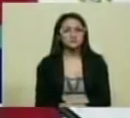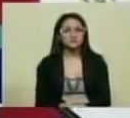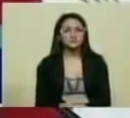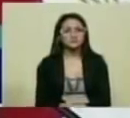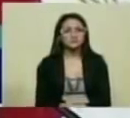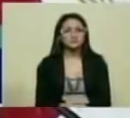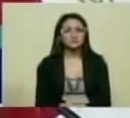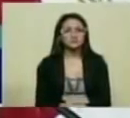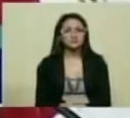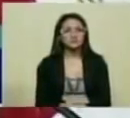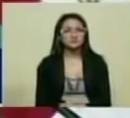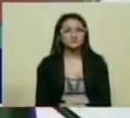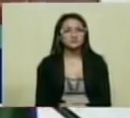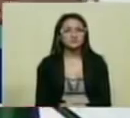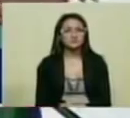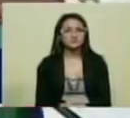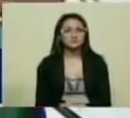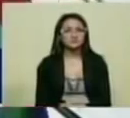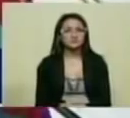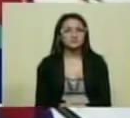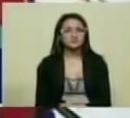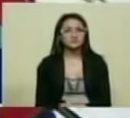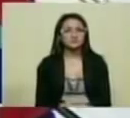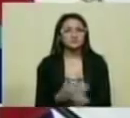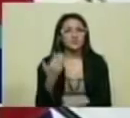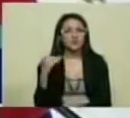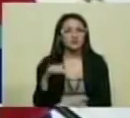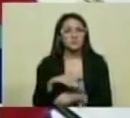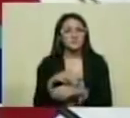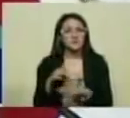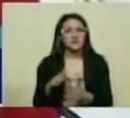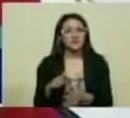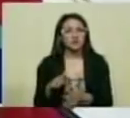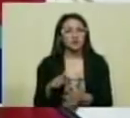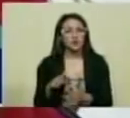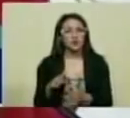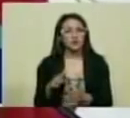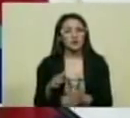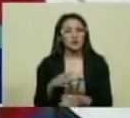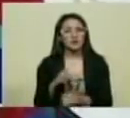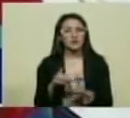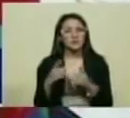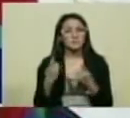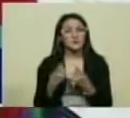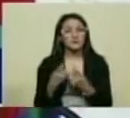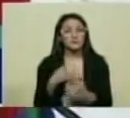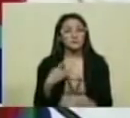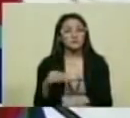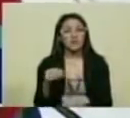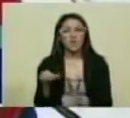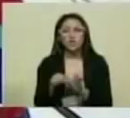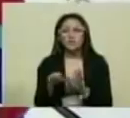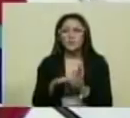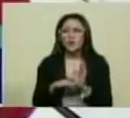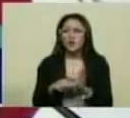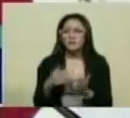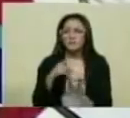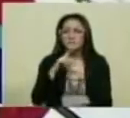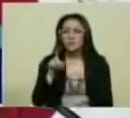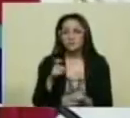sí, aló presidente. Yo era ministro del despacho. ¿Dónde vamos a hacer el programa, Diosdado? No sé.